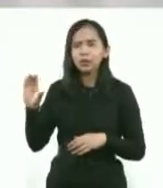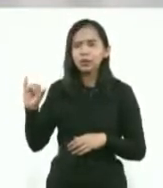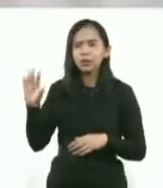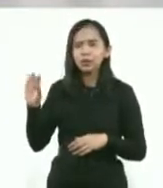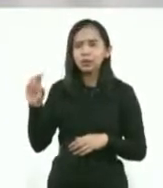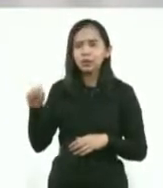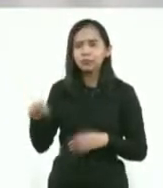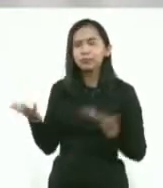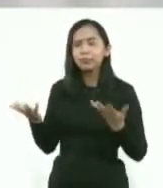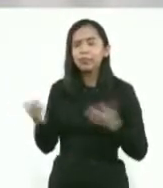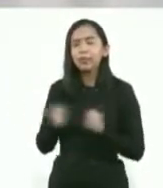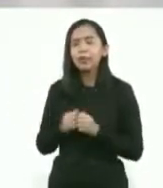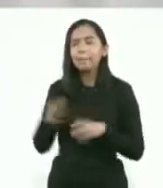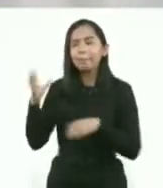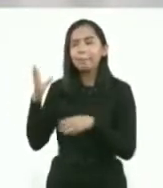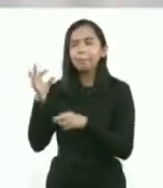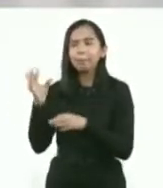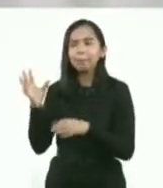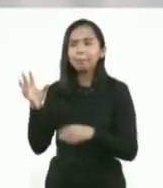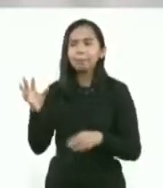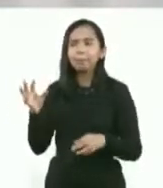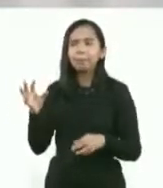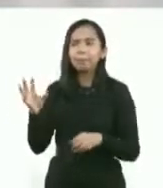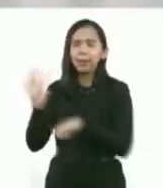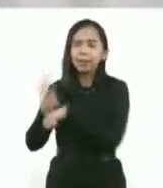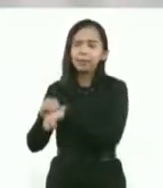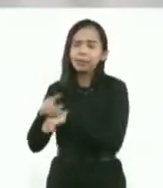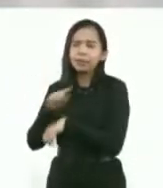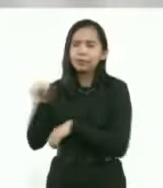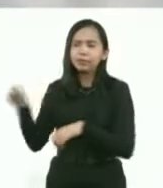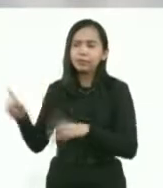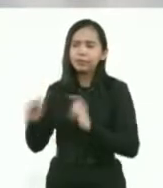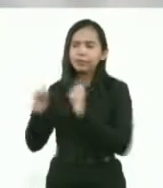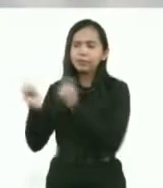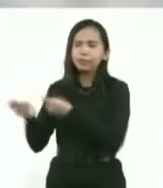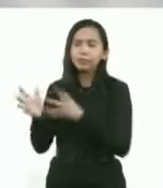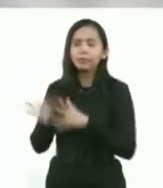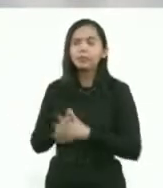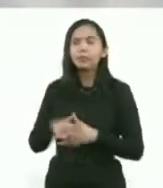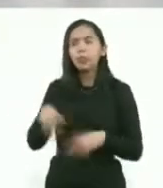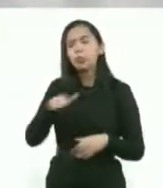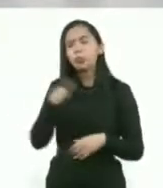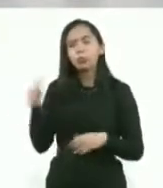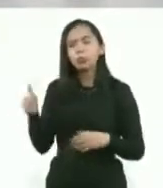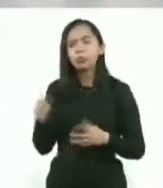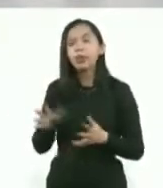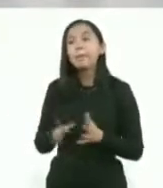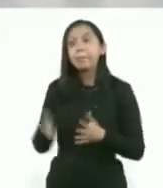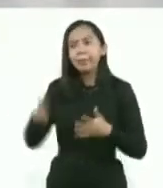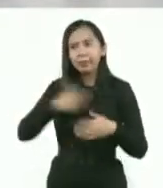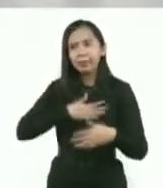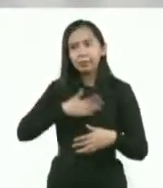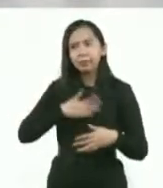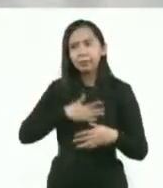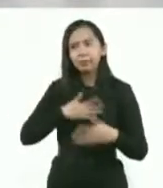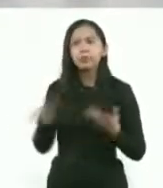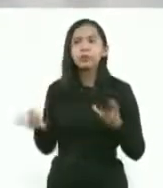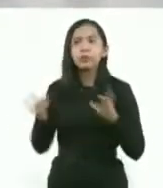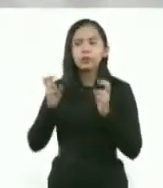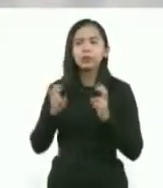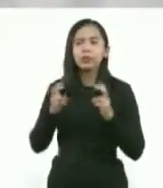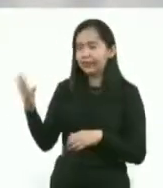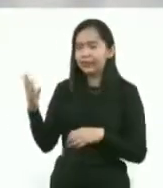permiso que se les otorga, entre otras. Y en el caso de nosotros, eran problemas